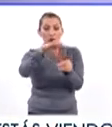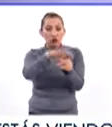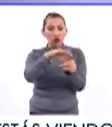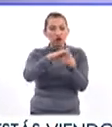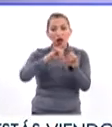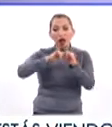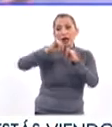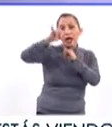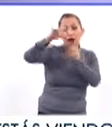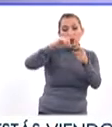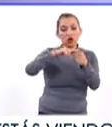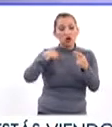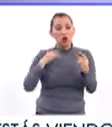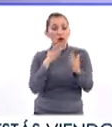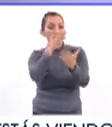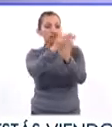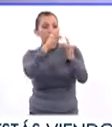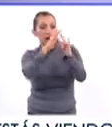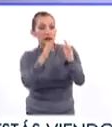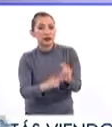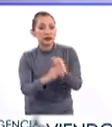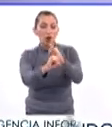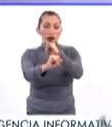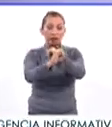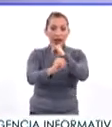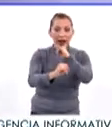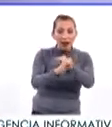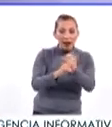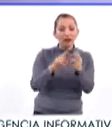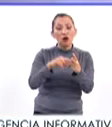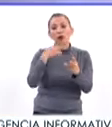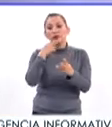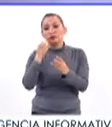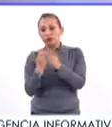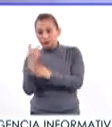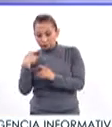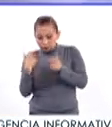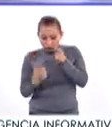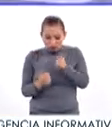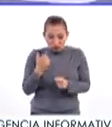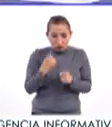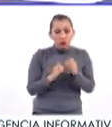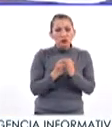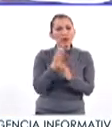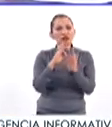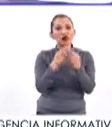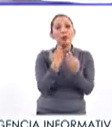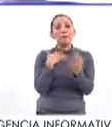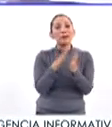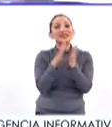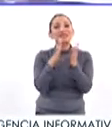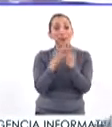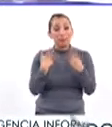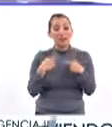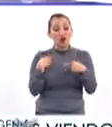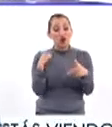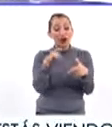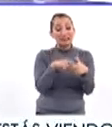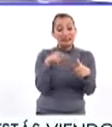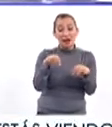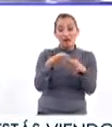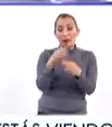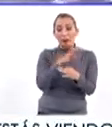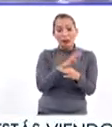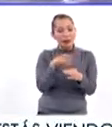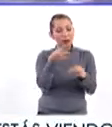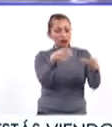a distancia en casilla de urna digital, utilización de nuevas tecnologías o nuevos modelos incluso de participación ciudadana, estos modelos